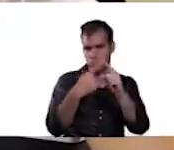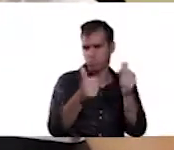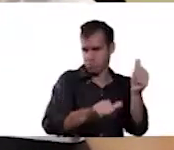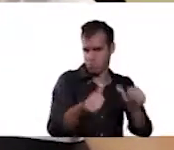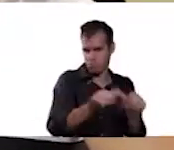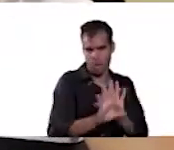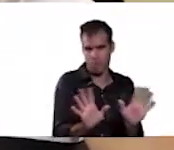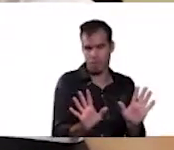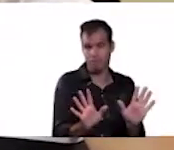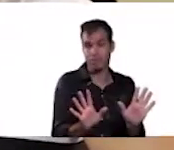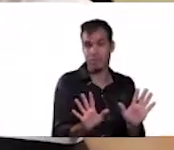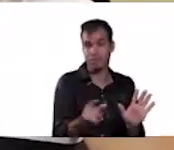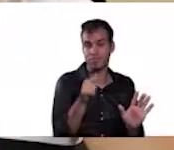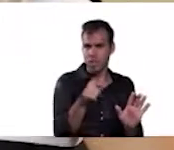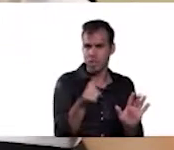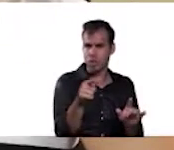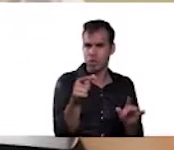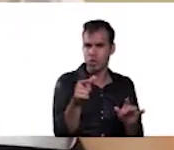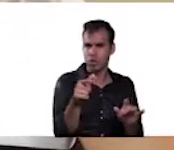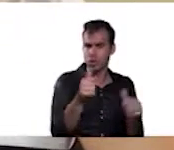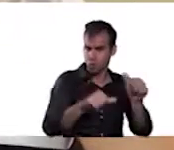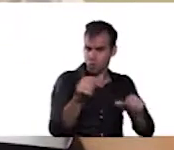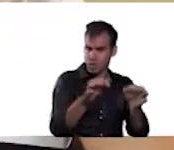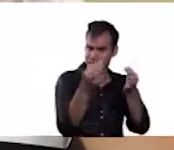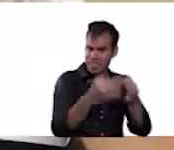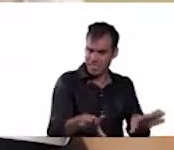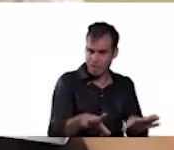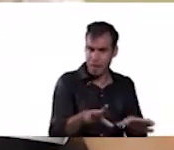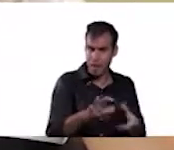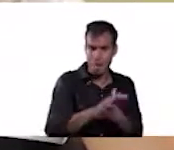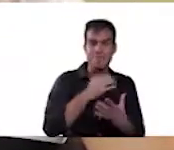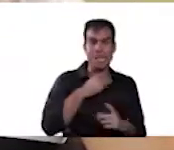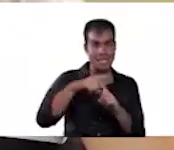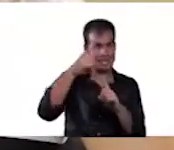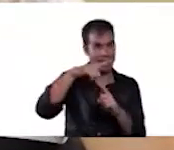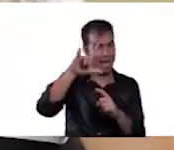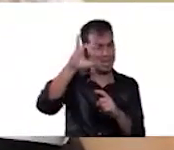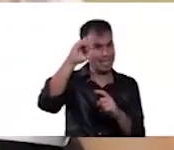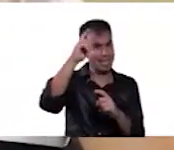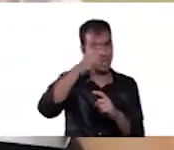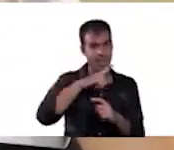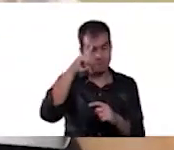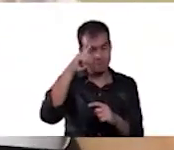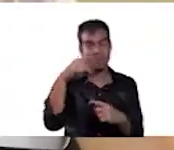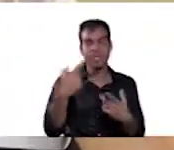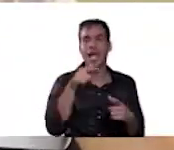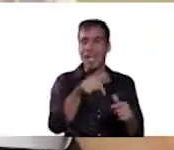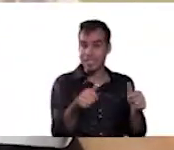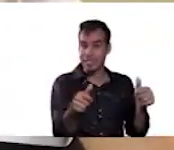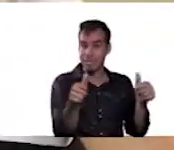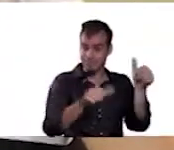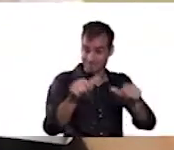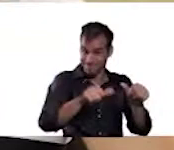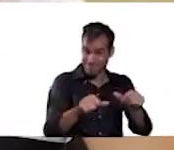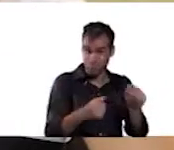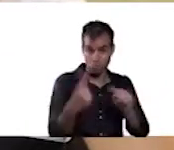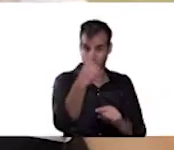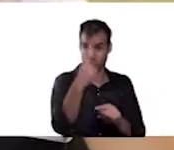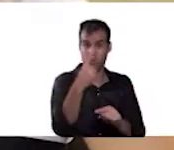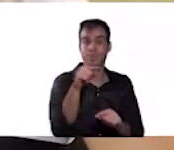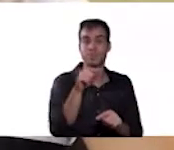entonces, ¿cuáles son las sustancias simples metálicas? Las sustancias que están formadas por un solo elemento, que